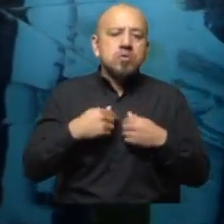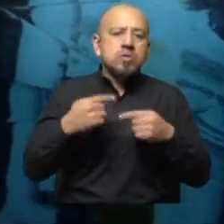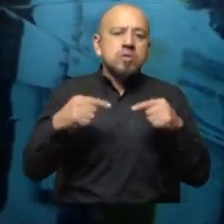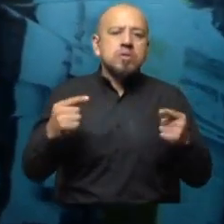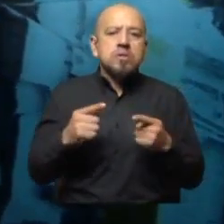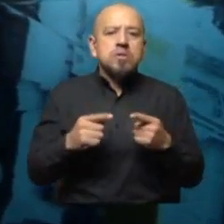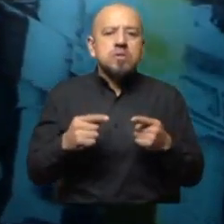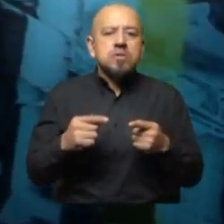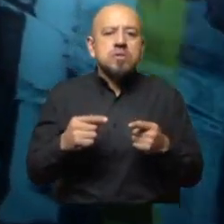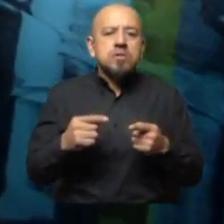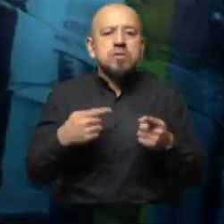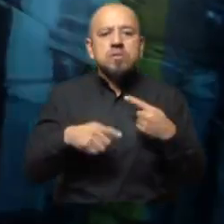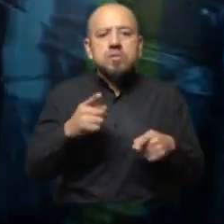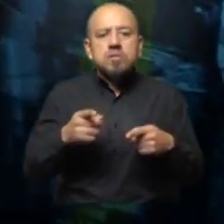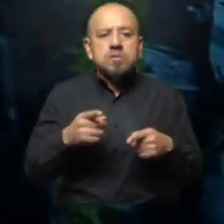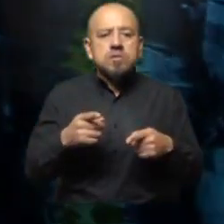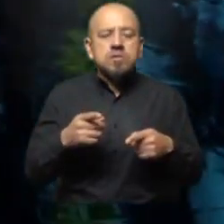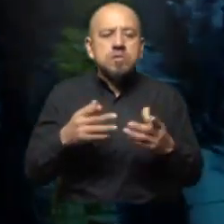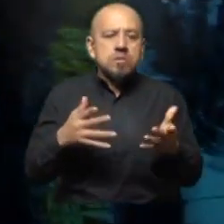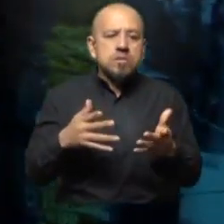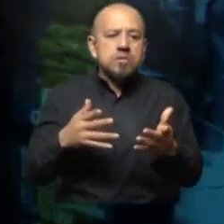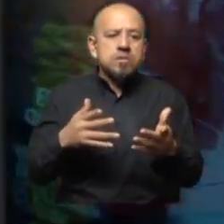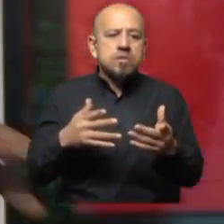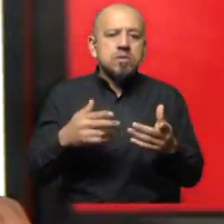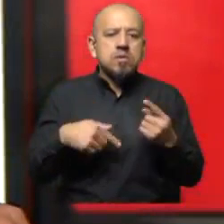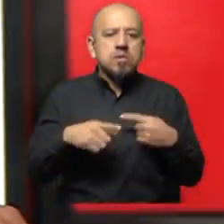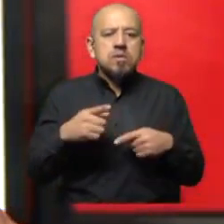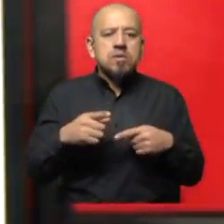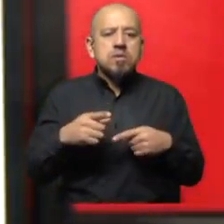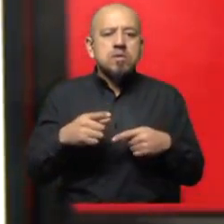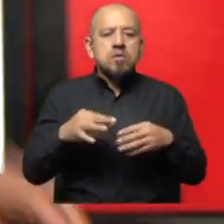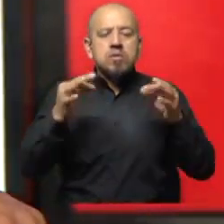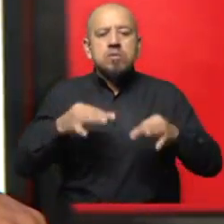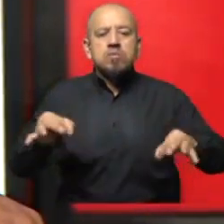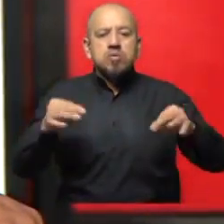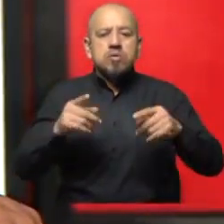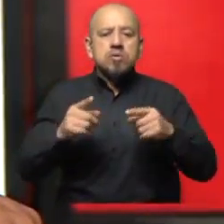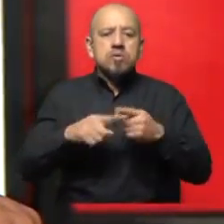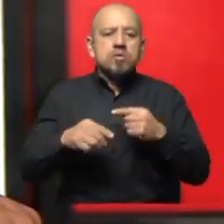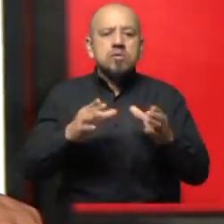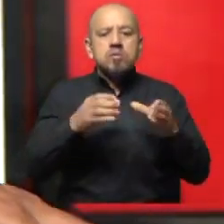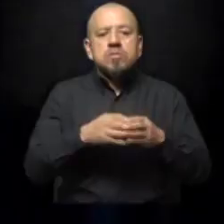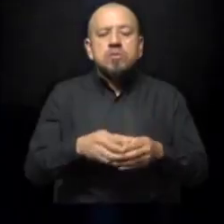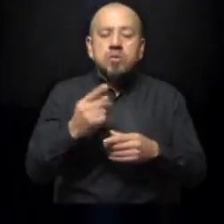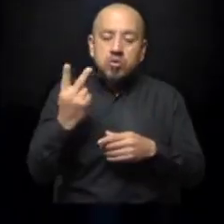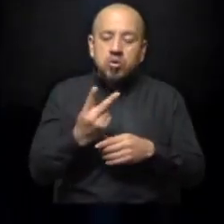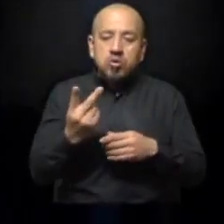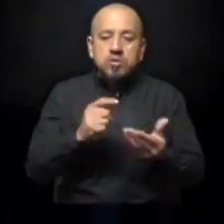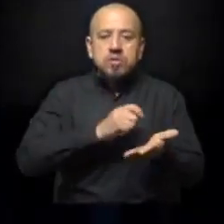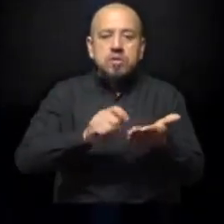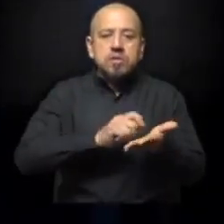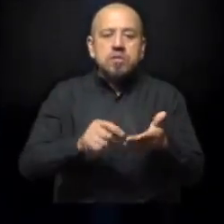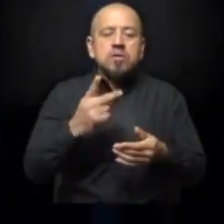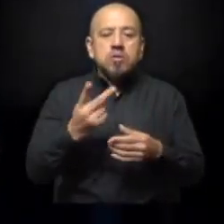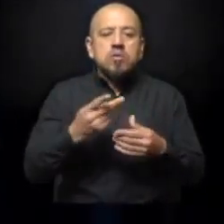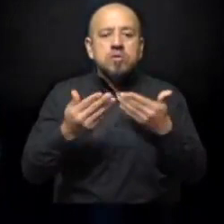me da como que me gusta escribir canciones y me gusta pertenecer a colectivos los dos escriben los dos cantan